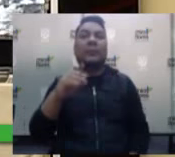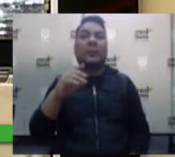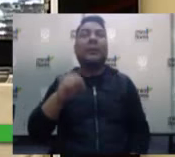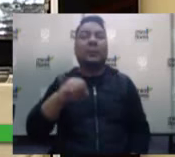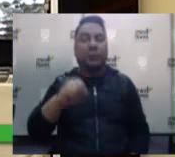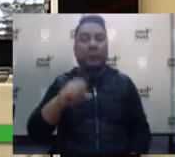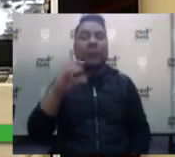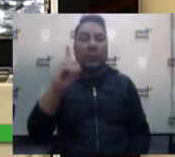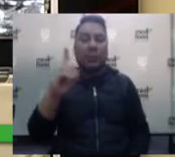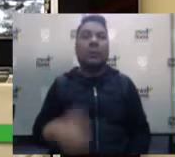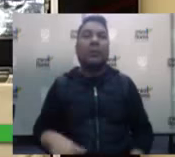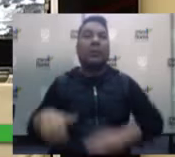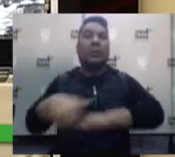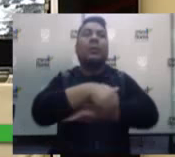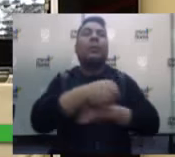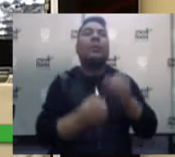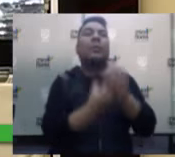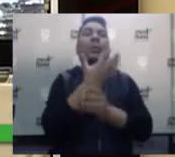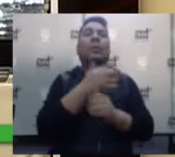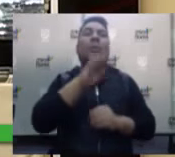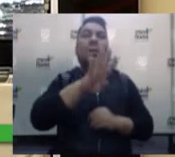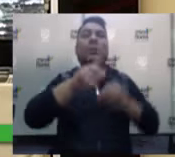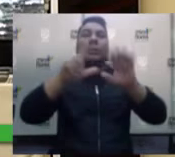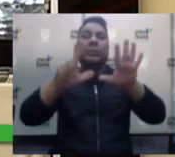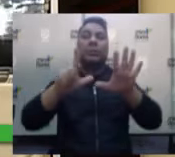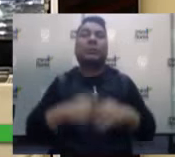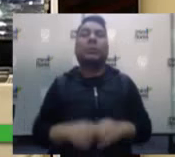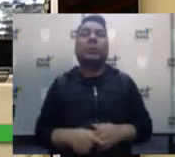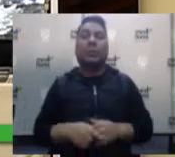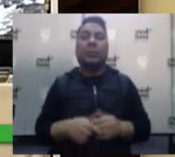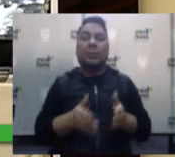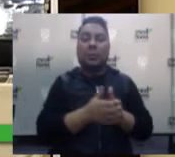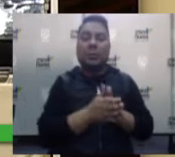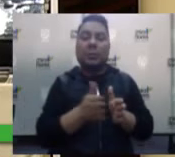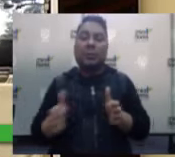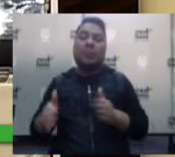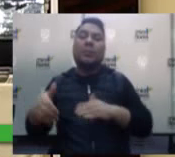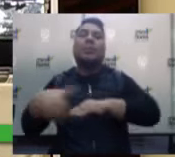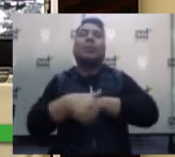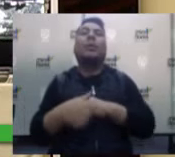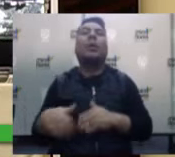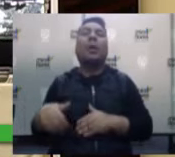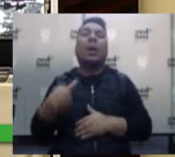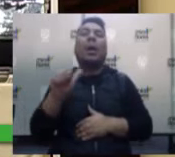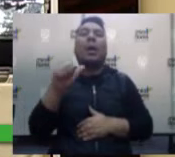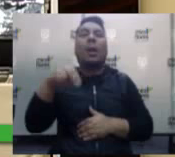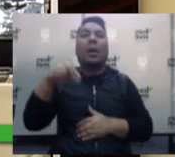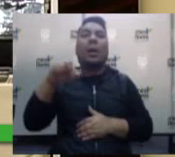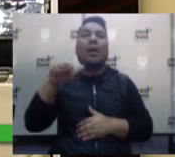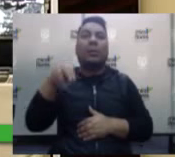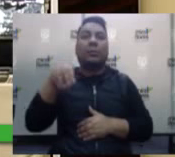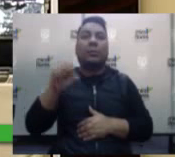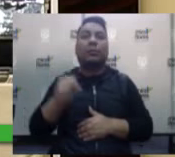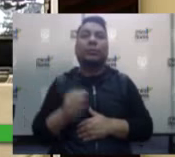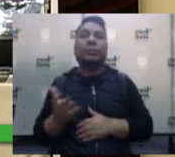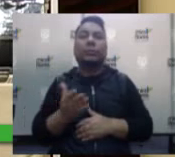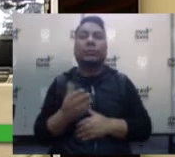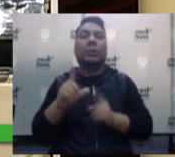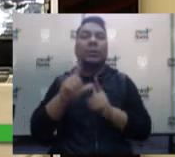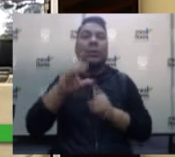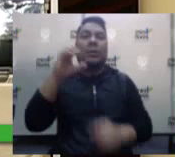Ubicación número 10, Avenida Arequipa, cuadra 47, altura a 30 metros del cruce con Angamos. Letra